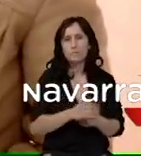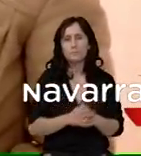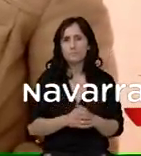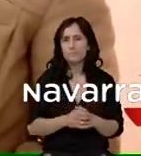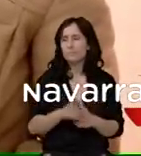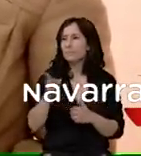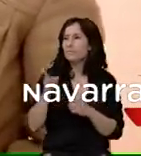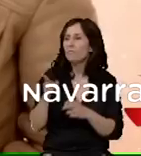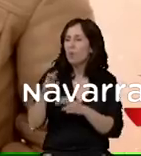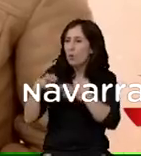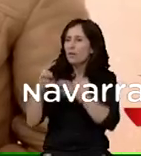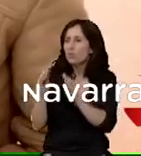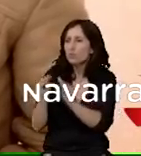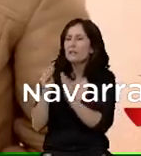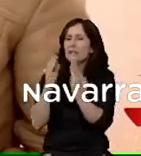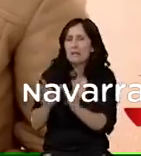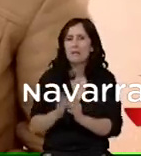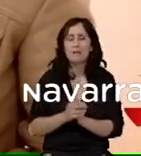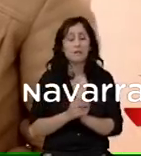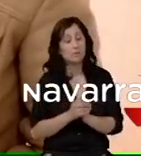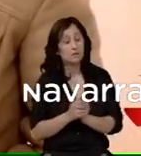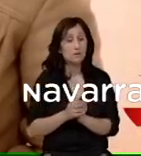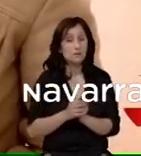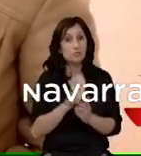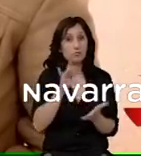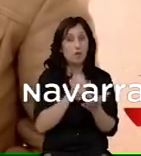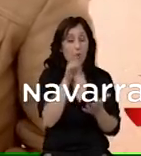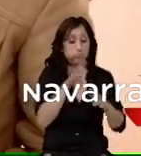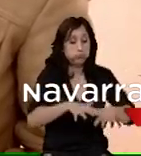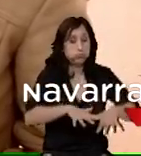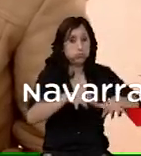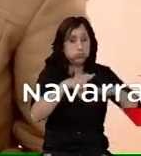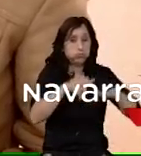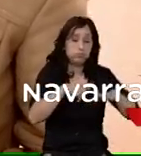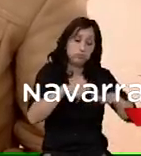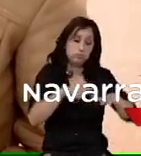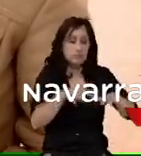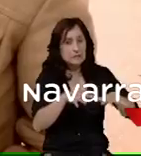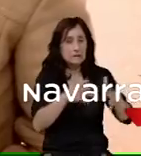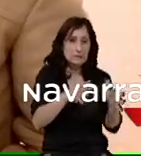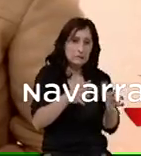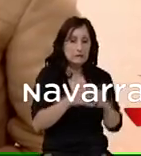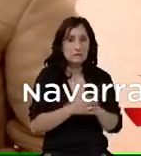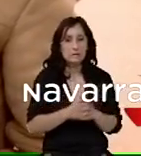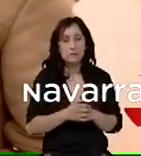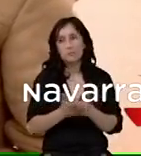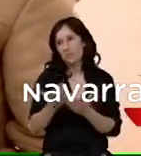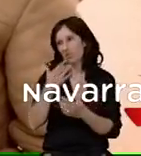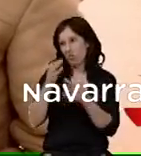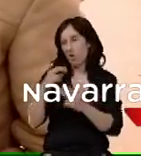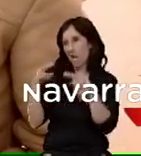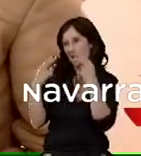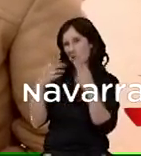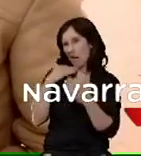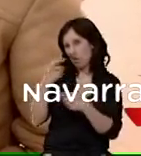¿Y qué tal tienes la huerta? ¿Bien? Bueno, pues ahora un poco con las inundaciones y eso, a ti empatan. Ah, pero alguna lechugica